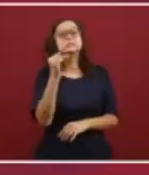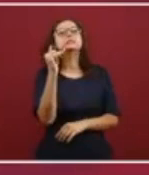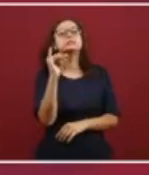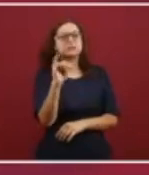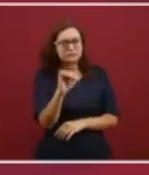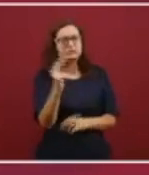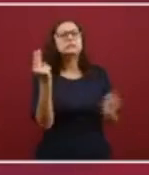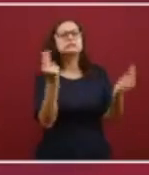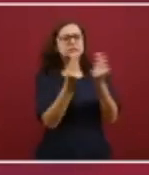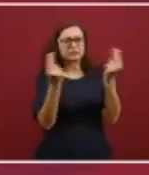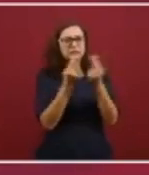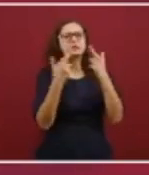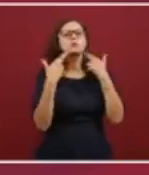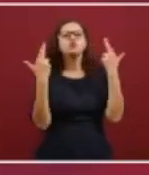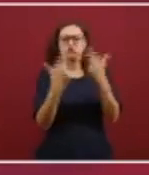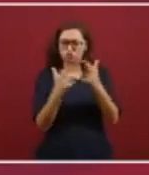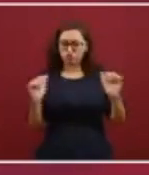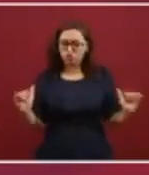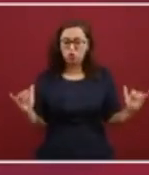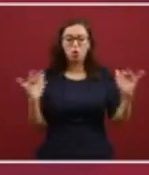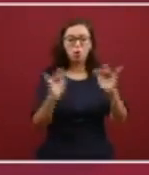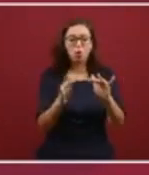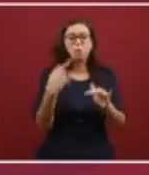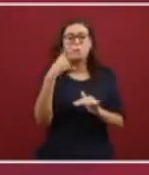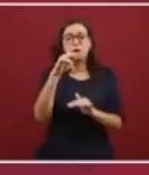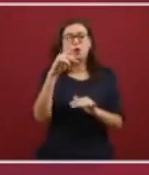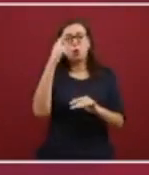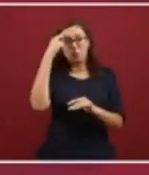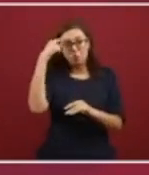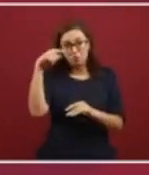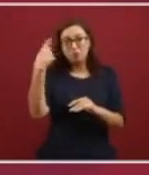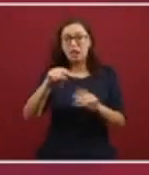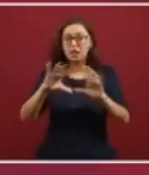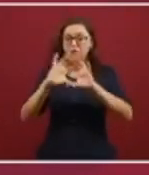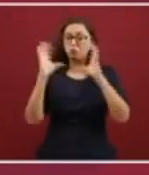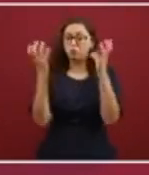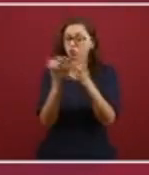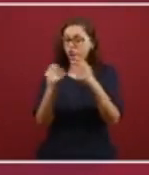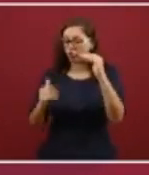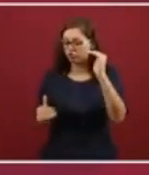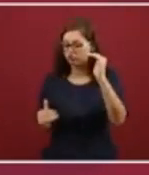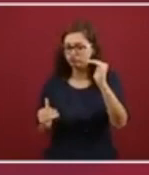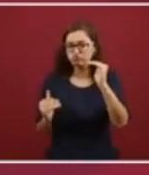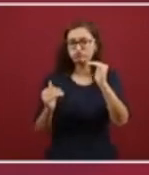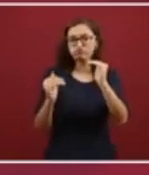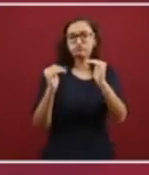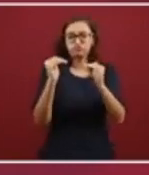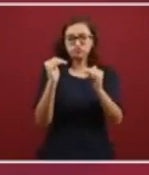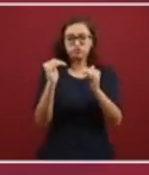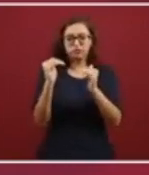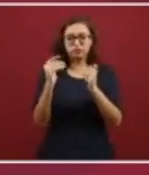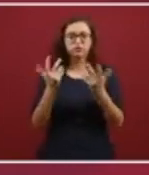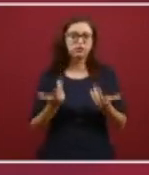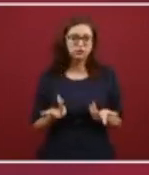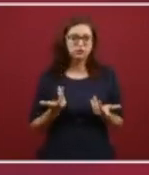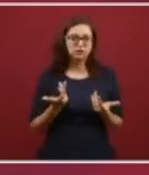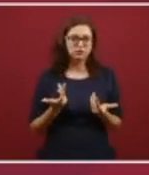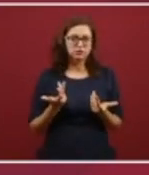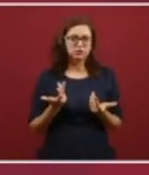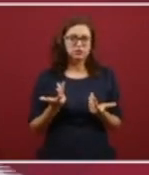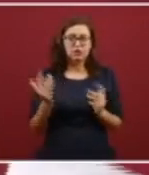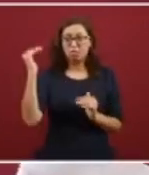no haya tanta desigualdad en el mundo. Porque eso es lo que origina